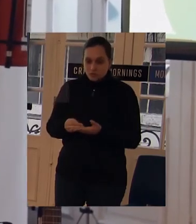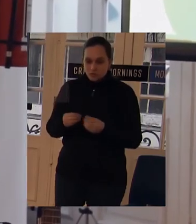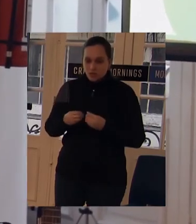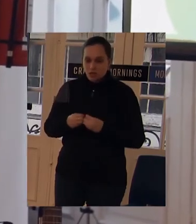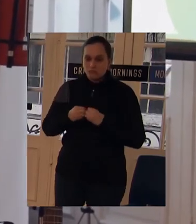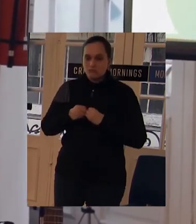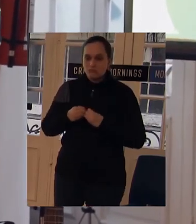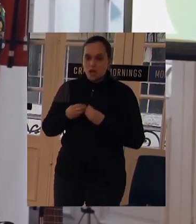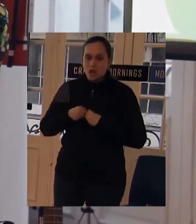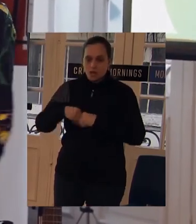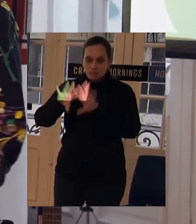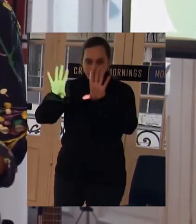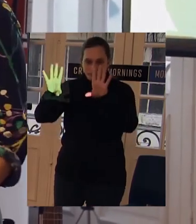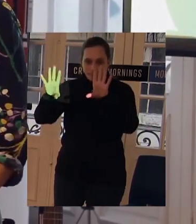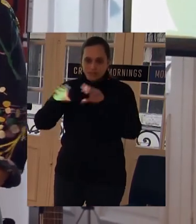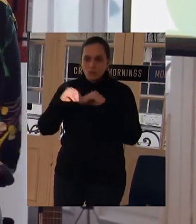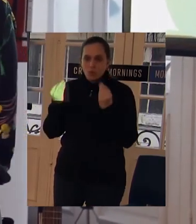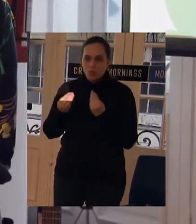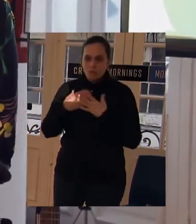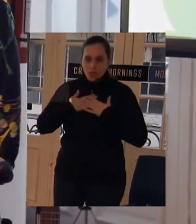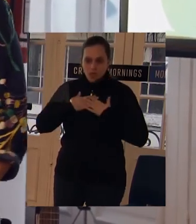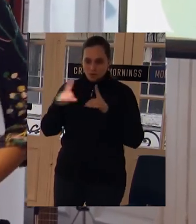ella y ahora es del mundo.